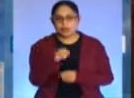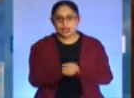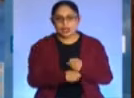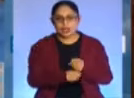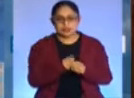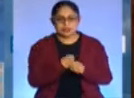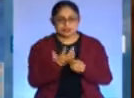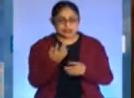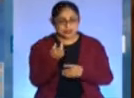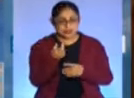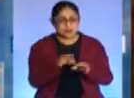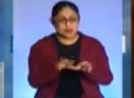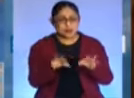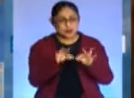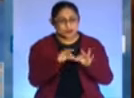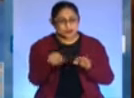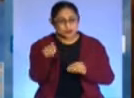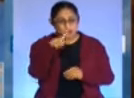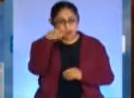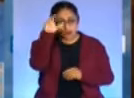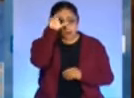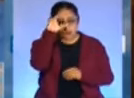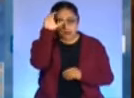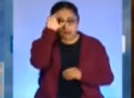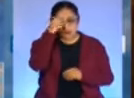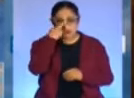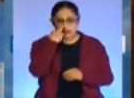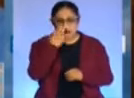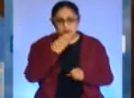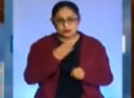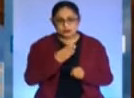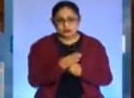eso la importancia de crear conciencia y responsabilidad de este momento,